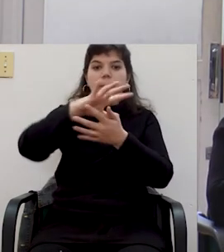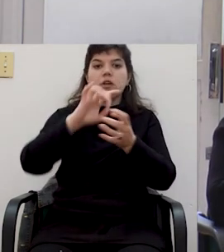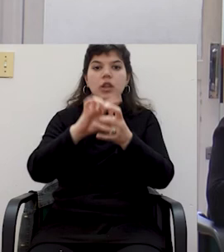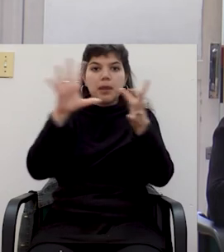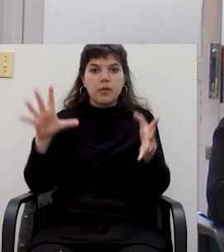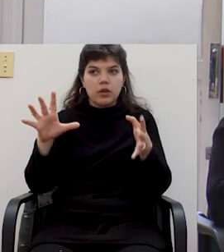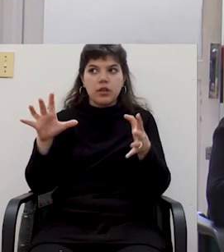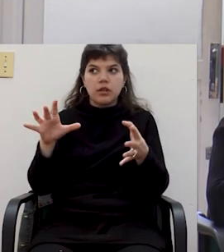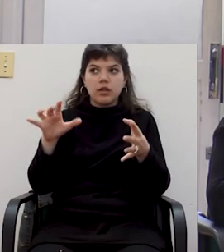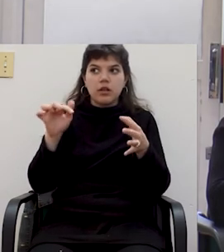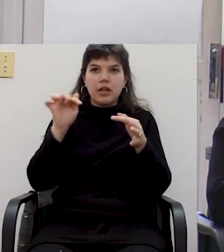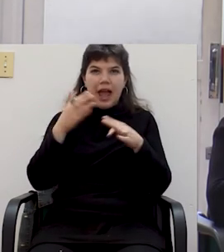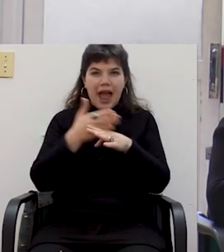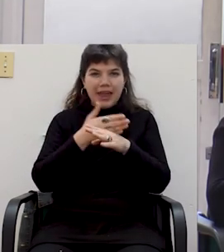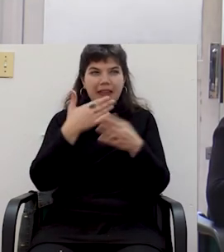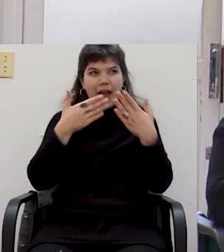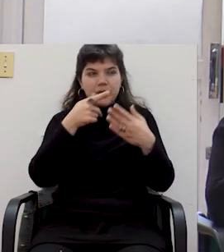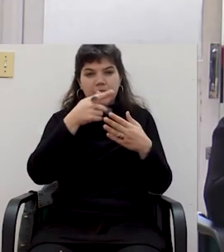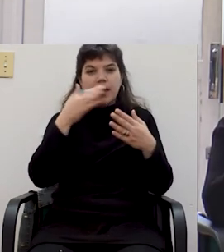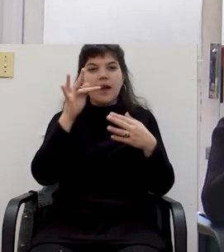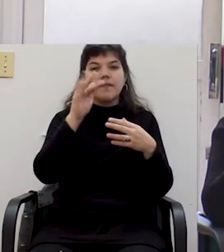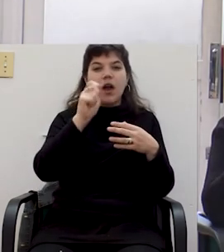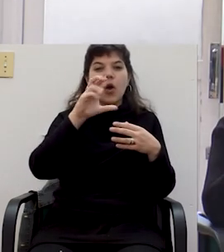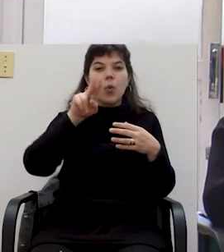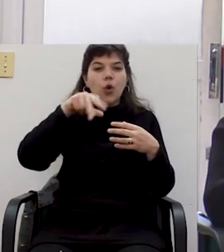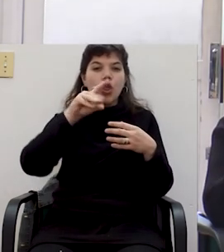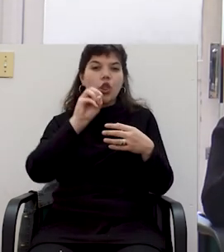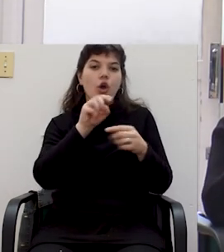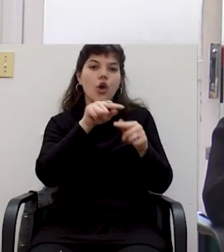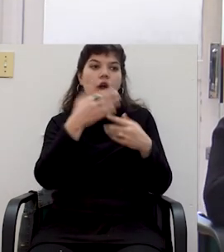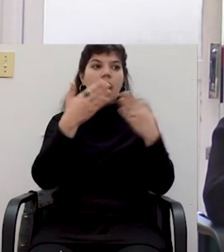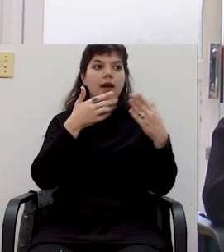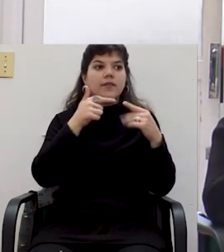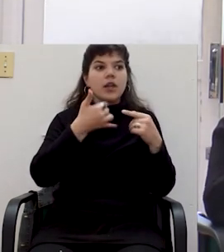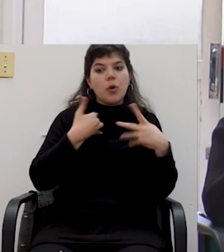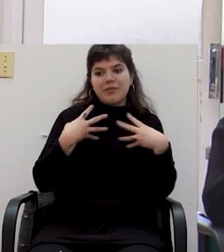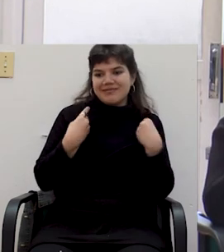sea, esto que Facundo habla de